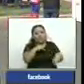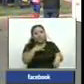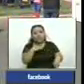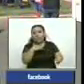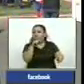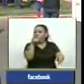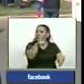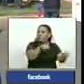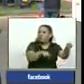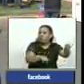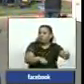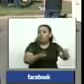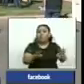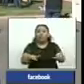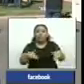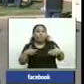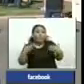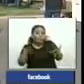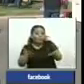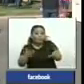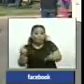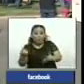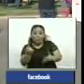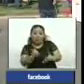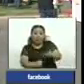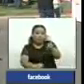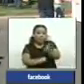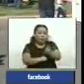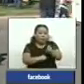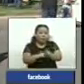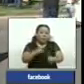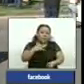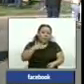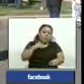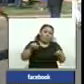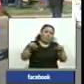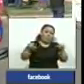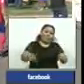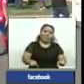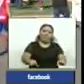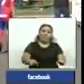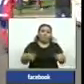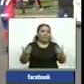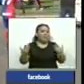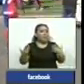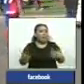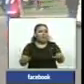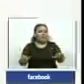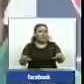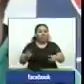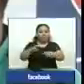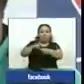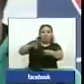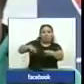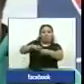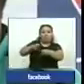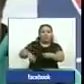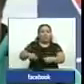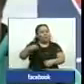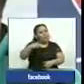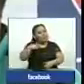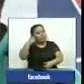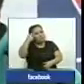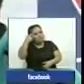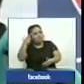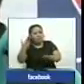muy fuerte para ellos, porque la afición creo que no la va a soportar y ya se les está retirando de los estadios. Creo que llegamos